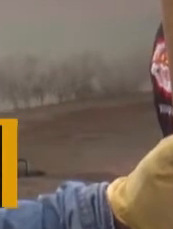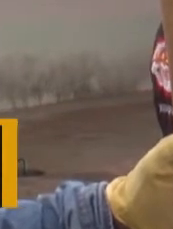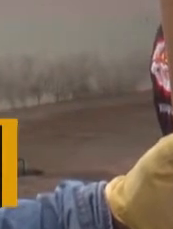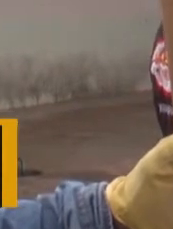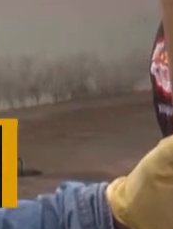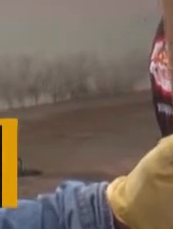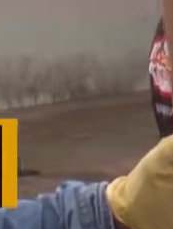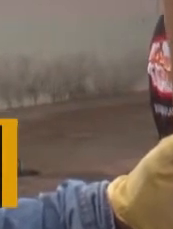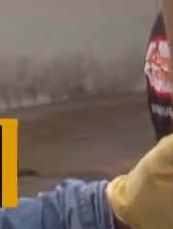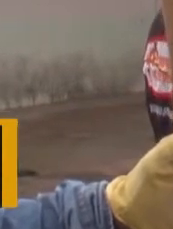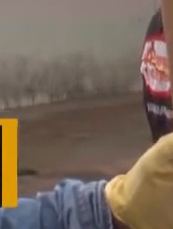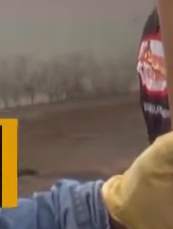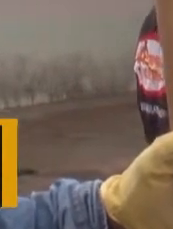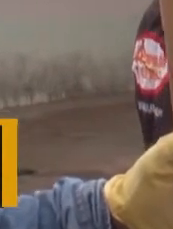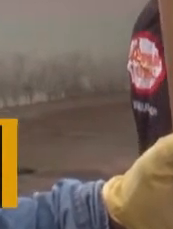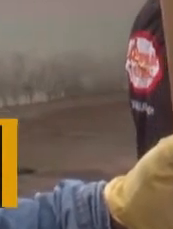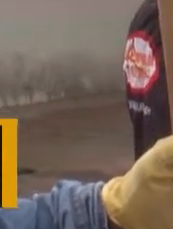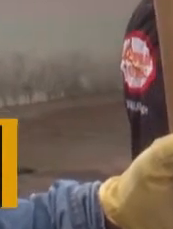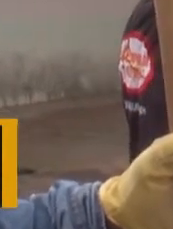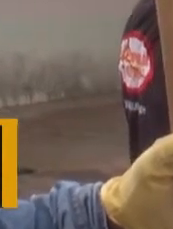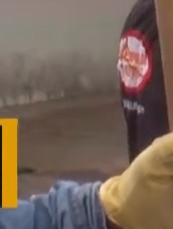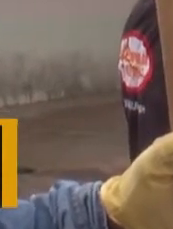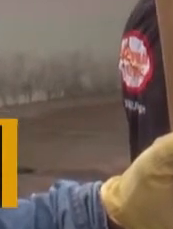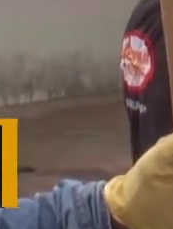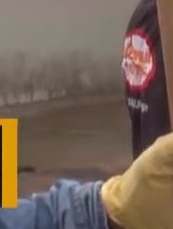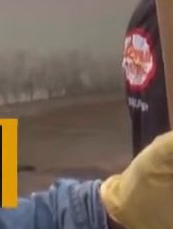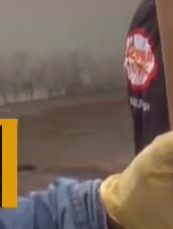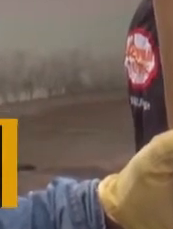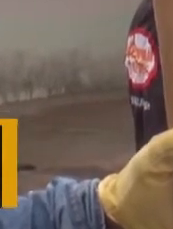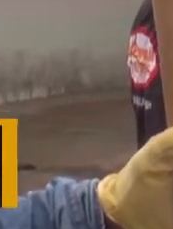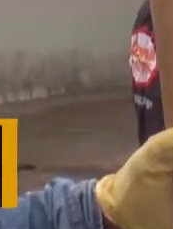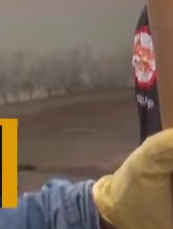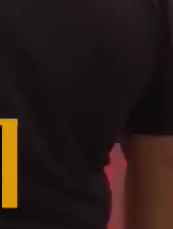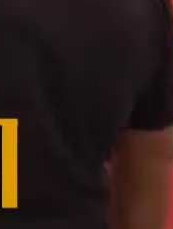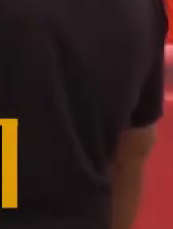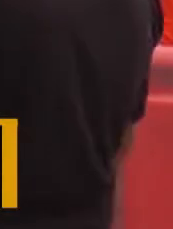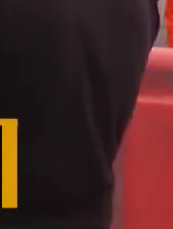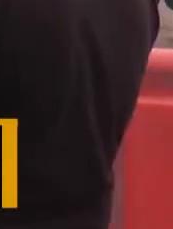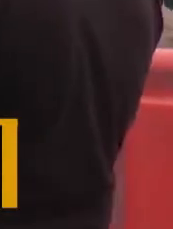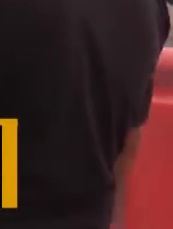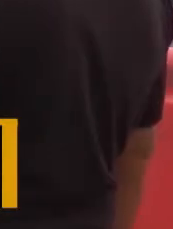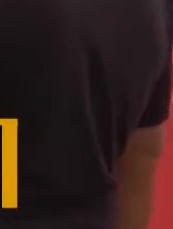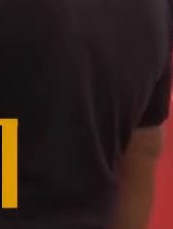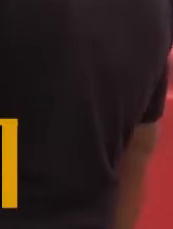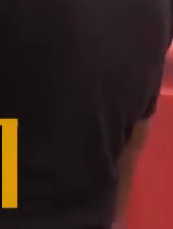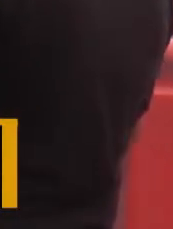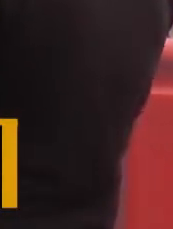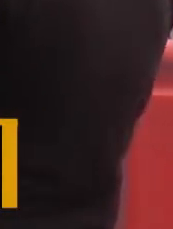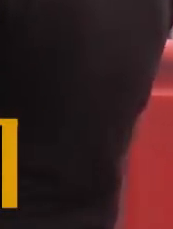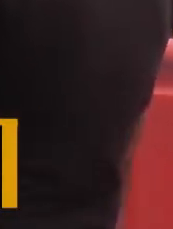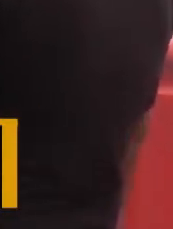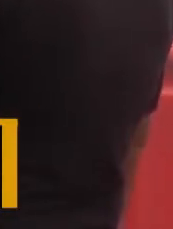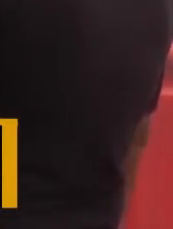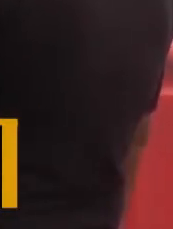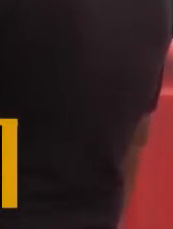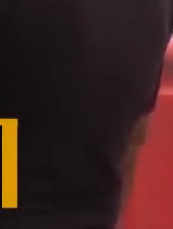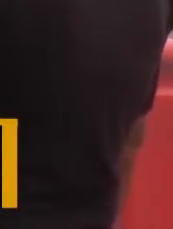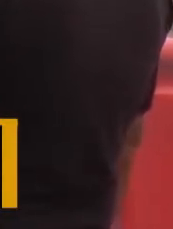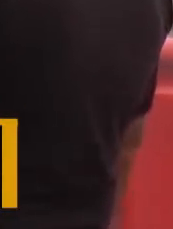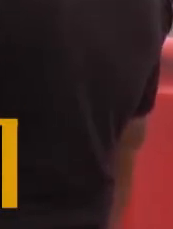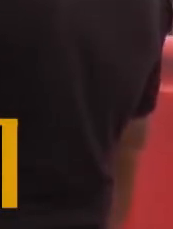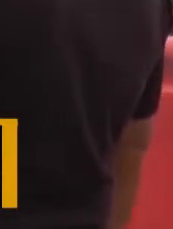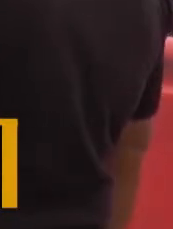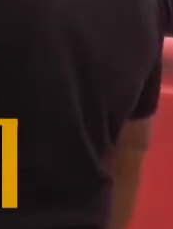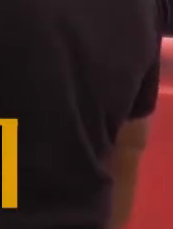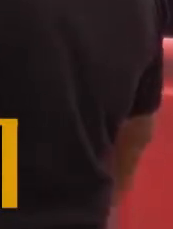ya estoy a punto de terminar y necesito ingresos para eso. Líderes y comunidad en general son los veedores de las